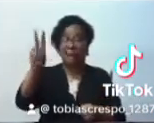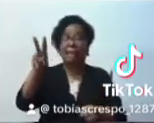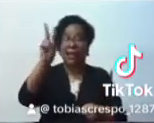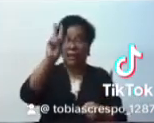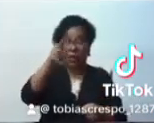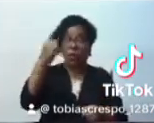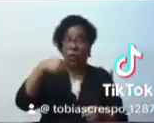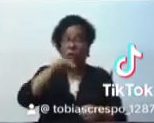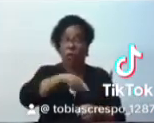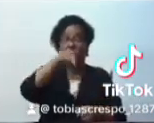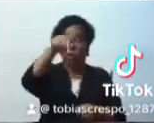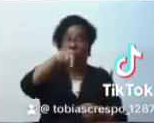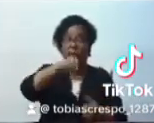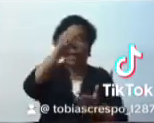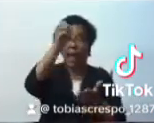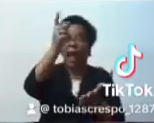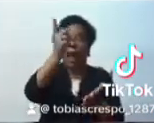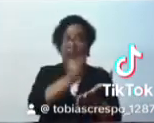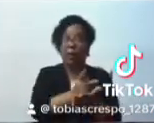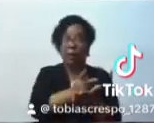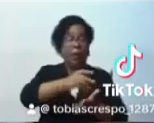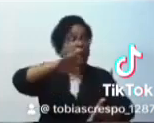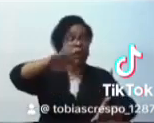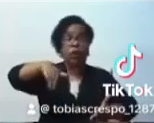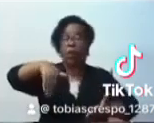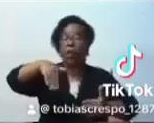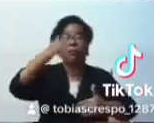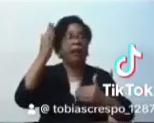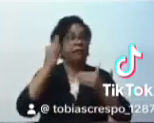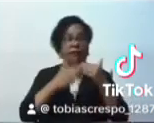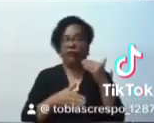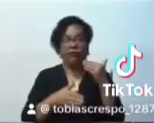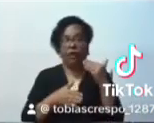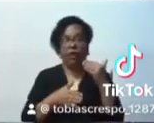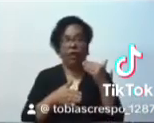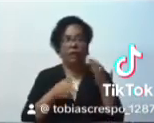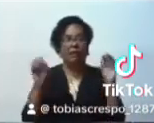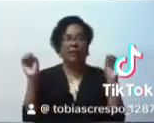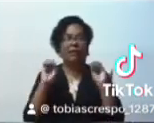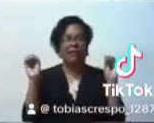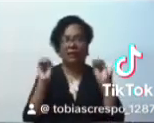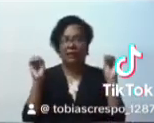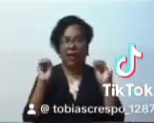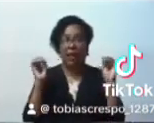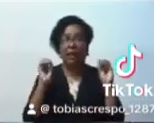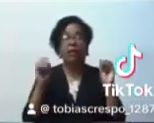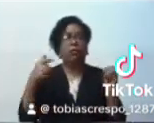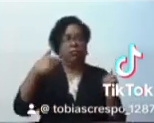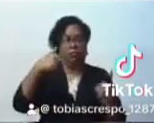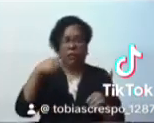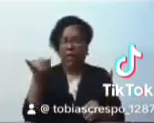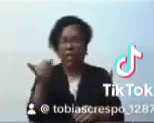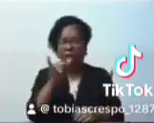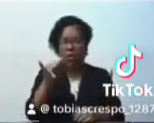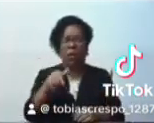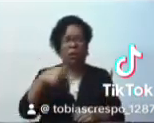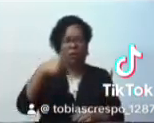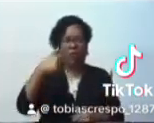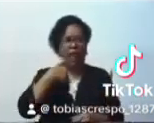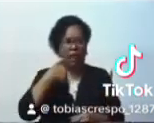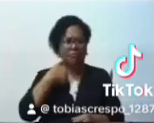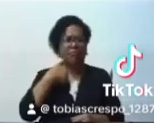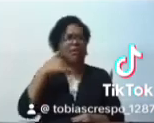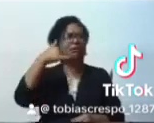eso, presidente, yo he recibido llamadas, me imagino que Heriberto y los transportistas también, de muchas mujeres,